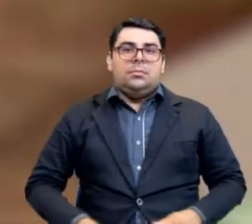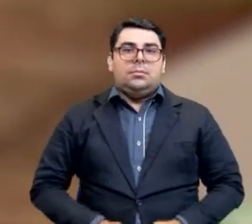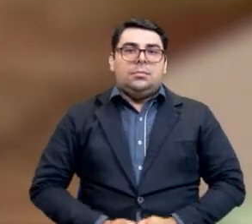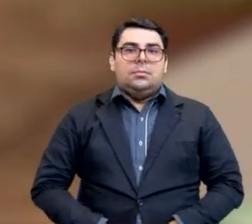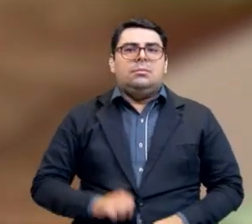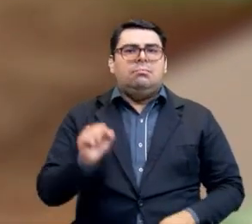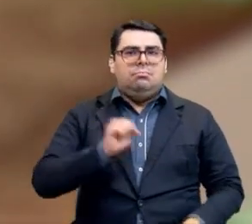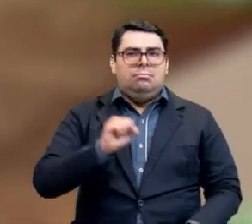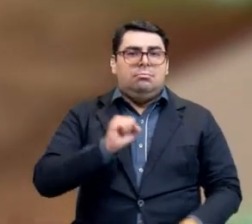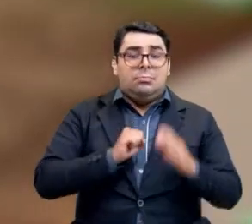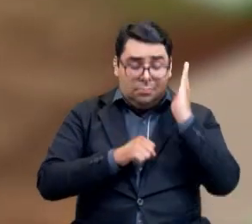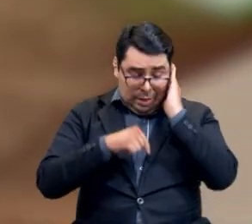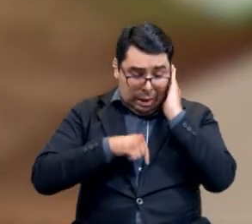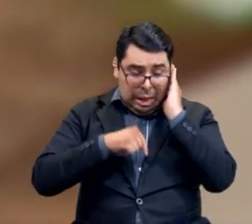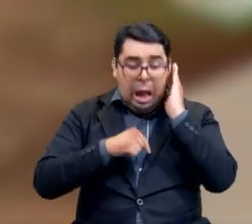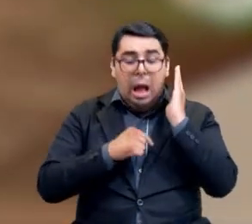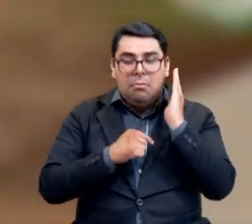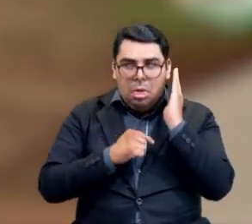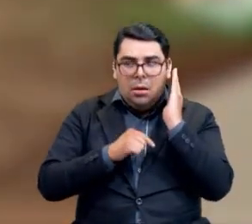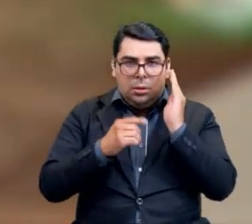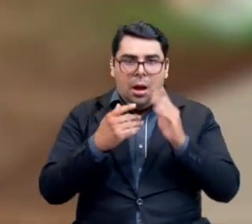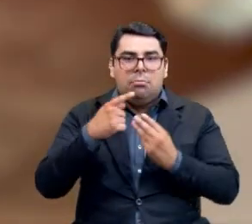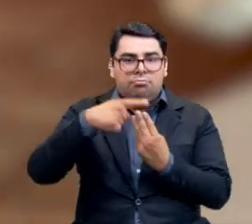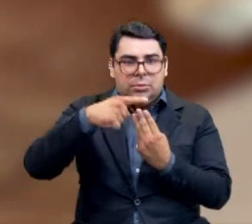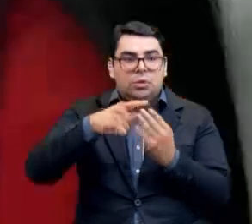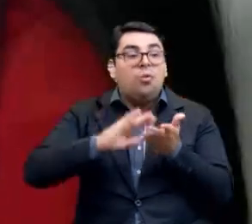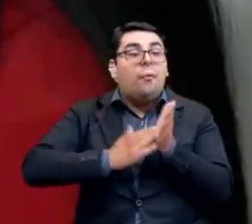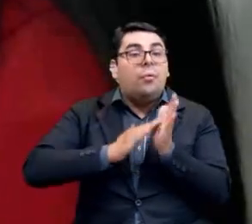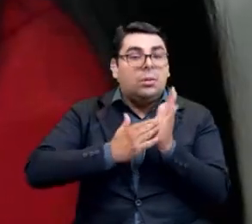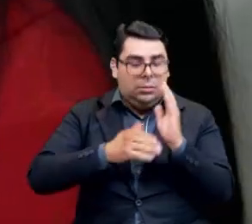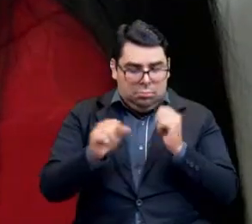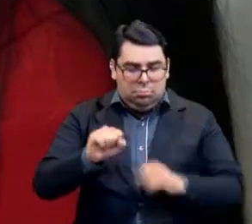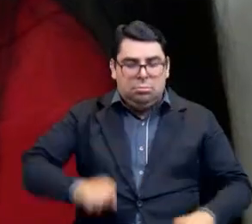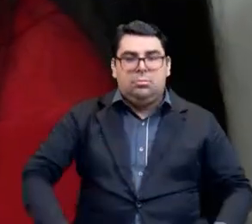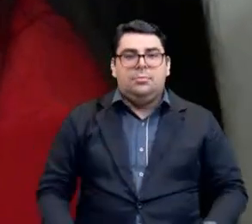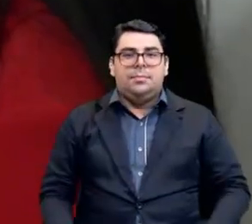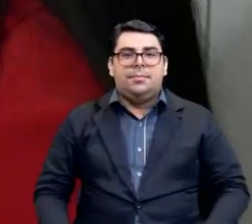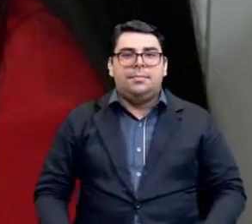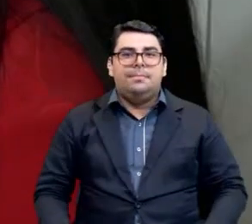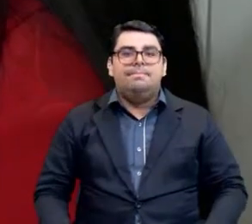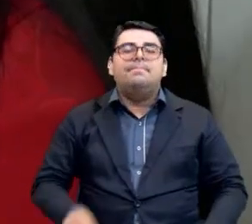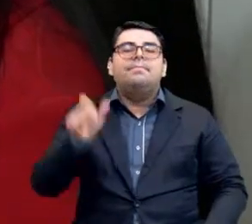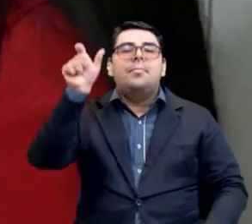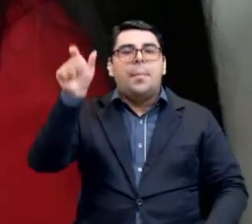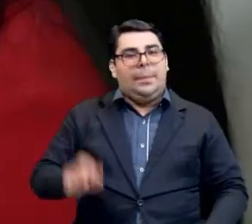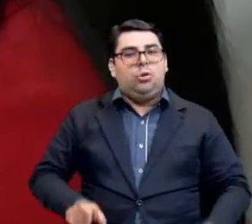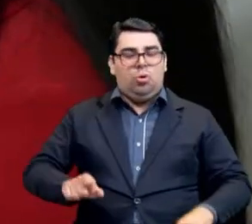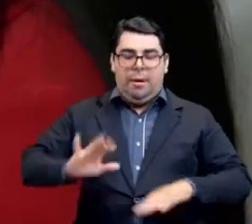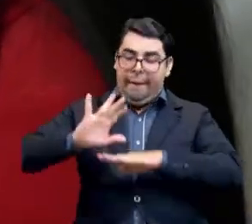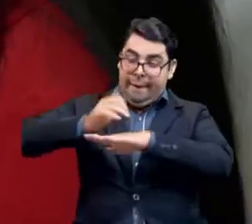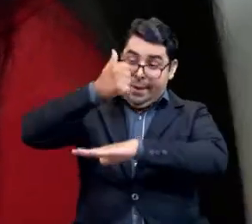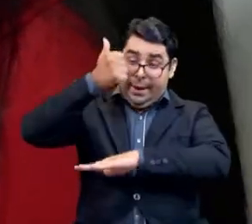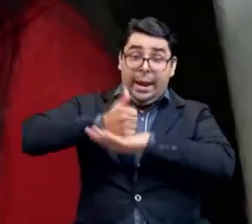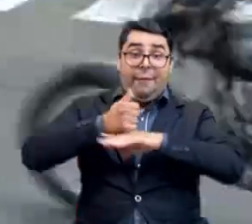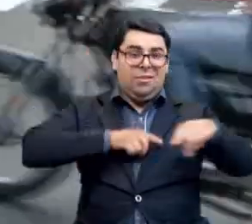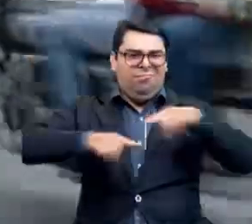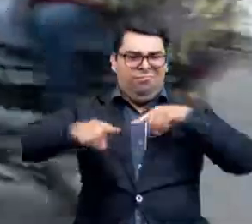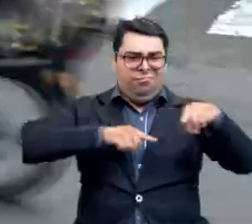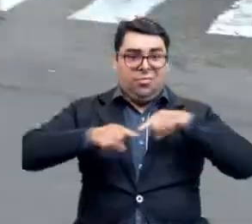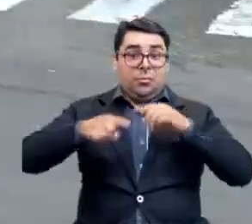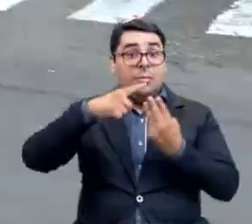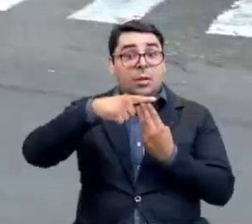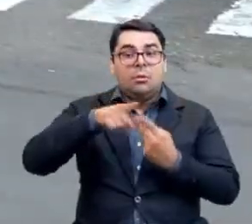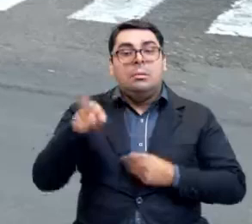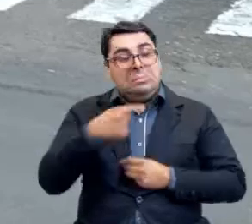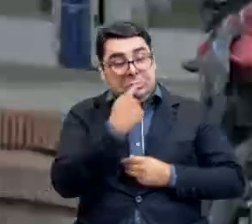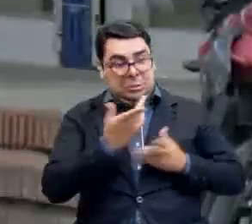Sí, acá en Tránsito de Florida Blanca, todo lo tenemos a la mano. El director de Tránsito de Florida Blanca, Ferley González, dice